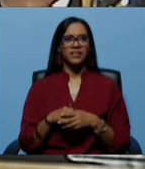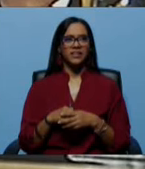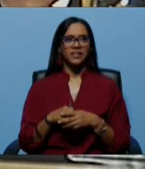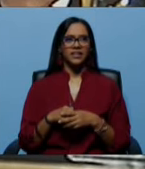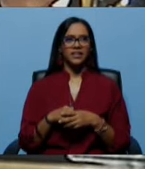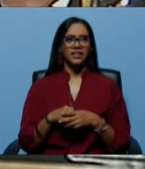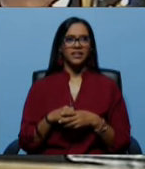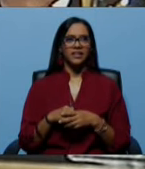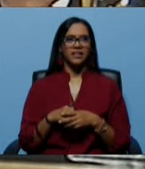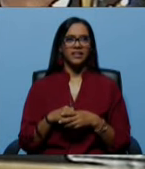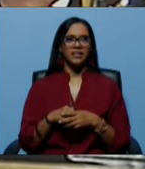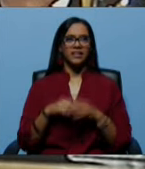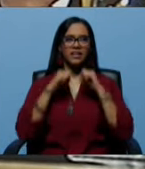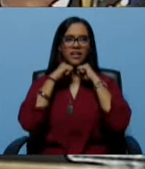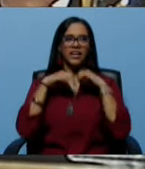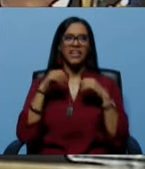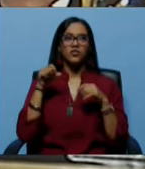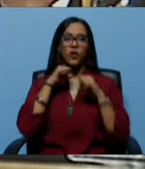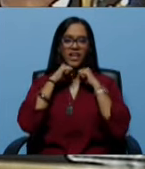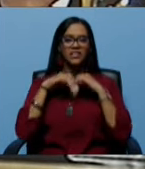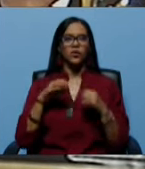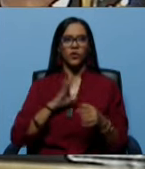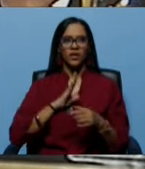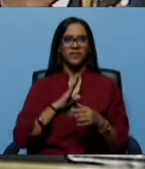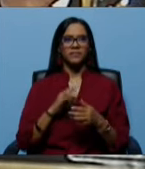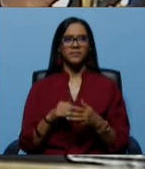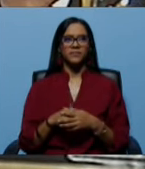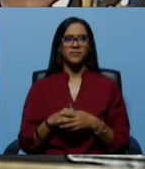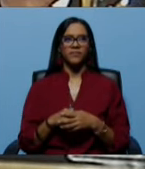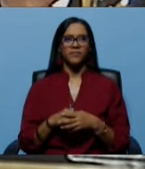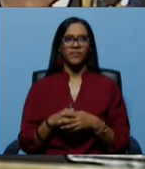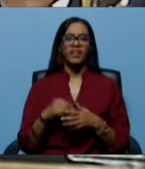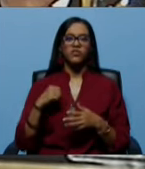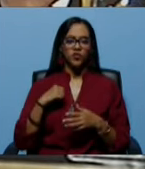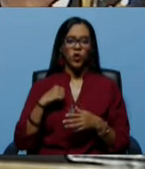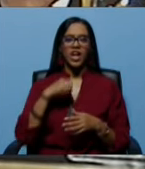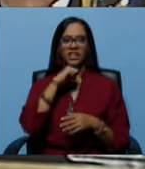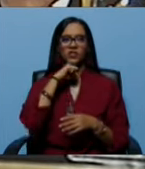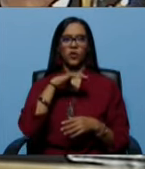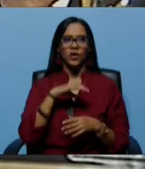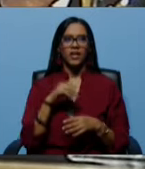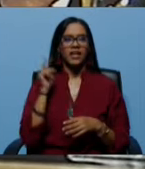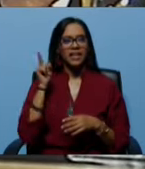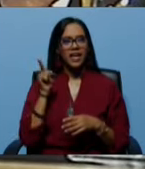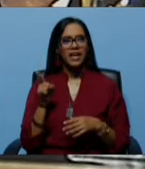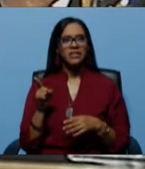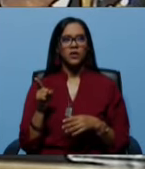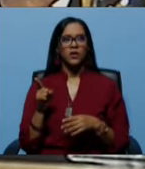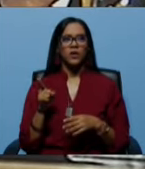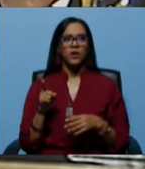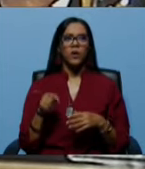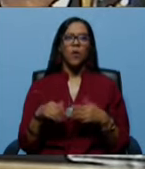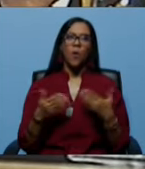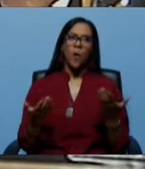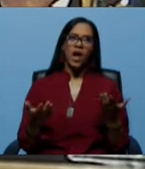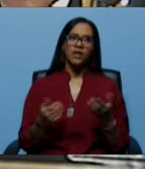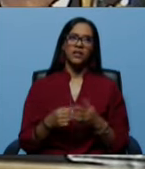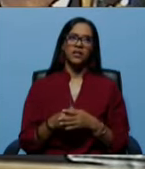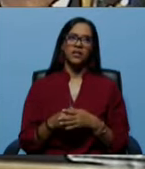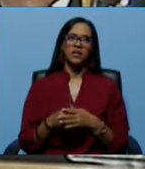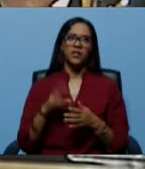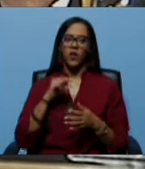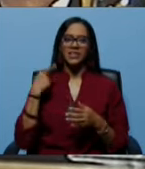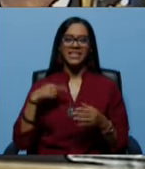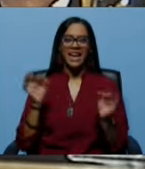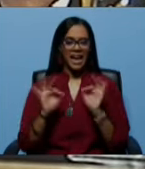No, no son históricos, ellos son la historia. Ellos son la historia. De esos que cuando no se tiene